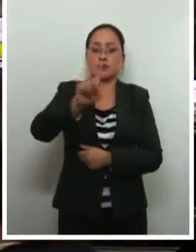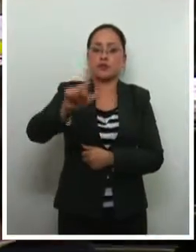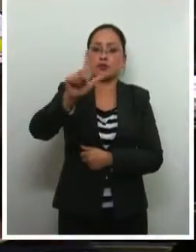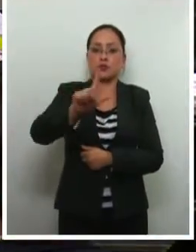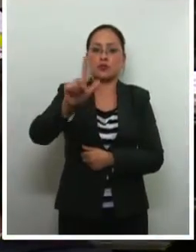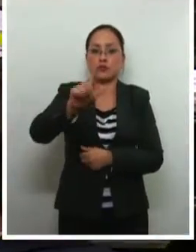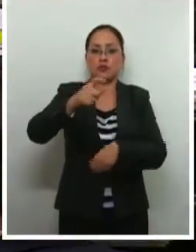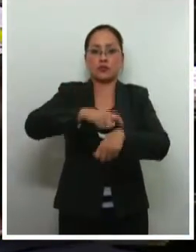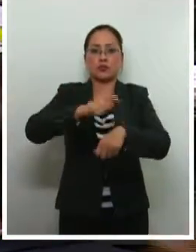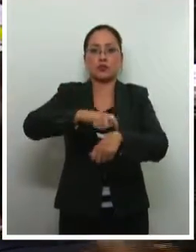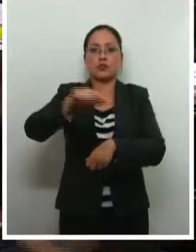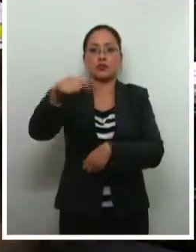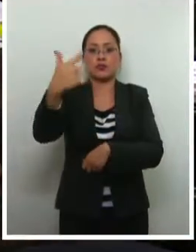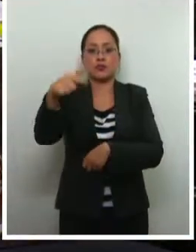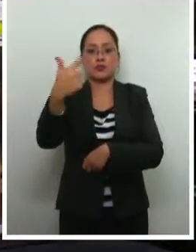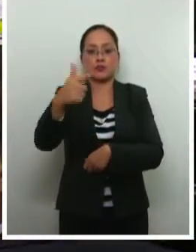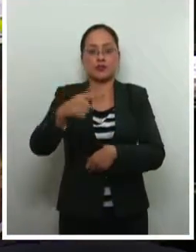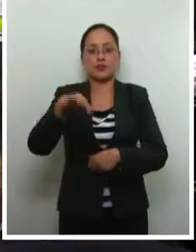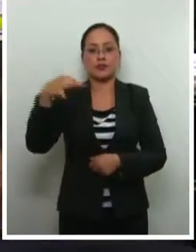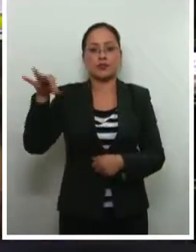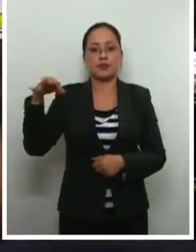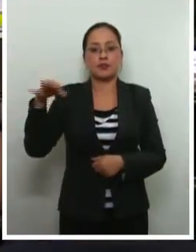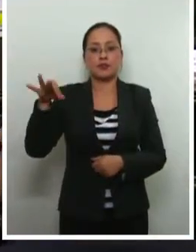lunes a las 12 horas.